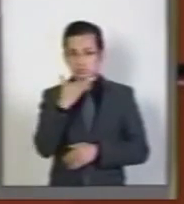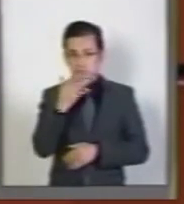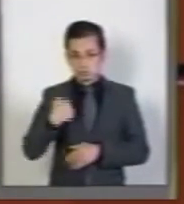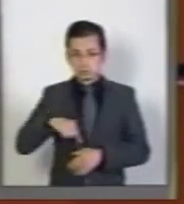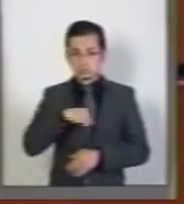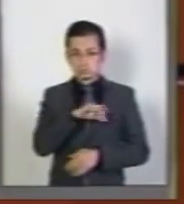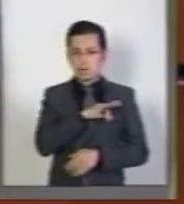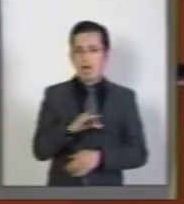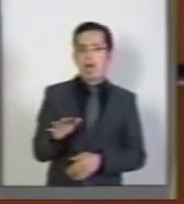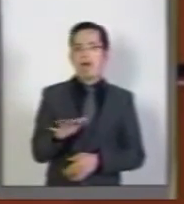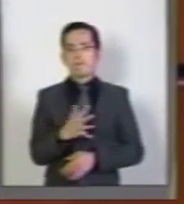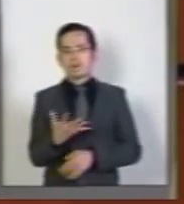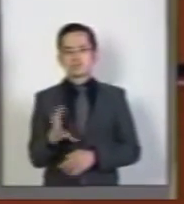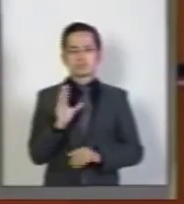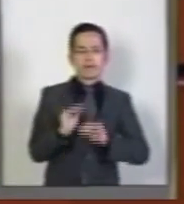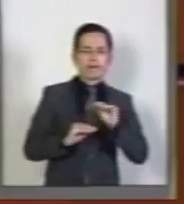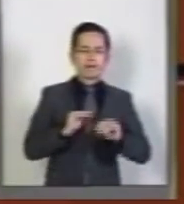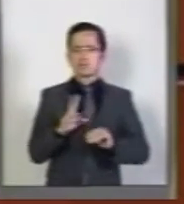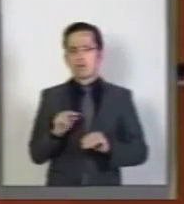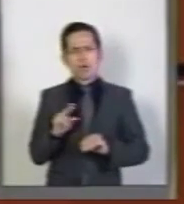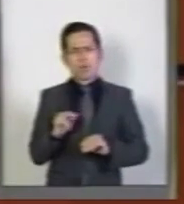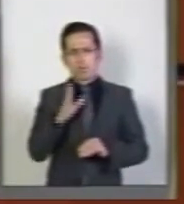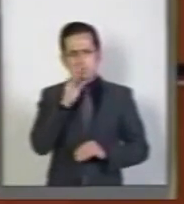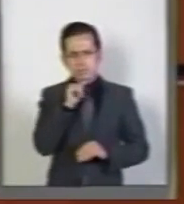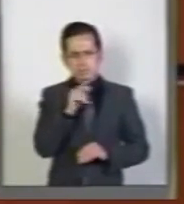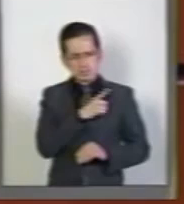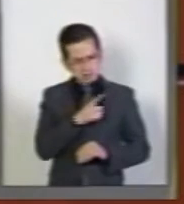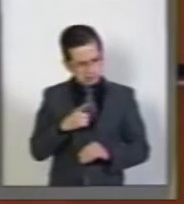medias. Estábamos obligados a revertir